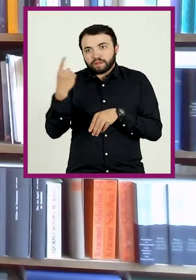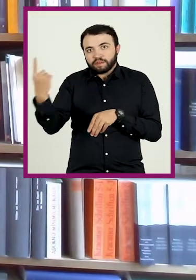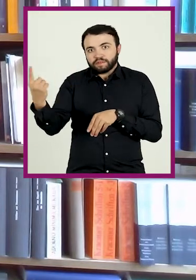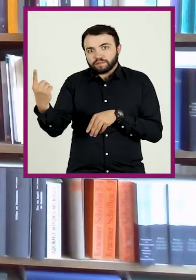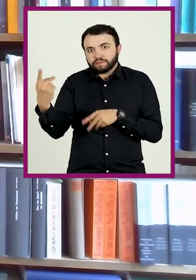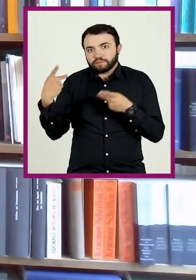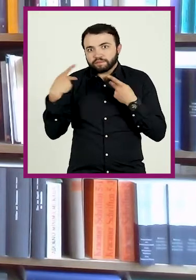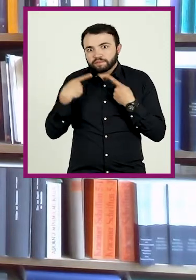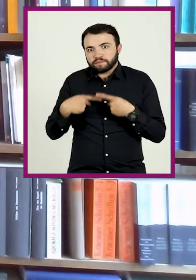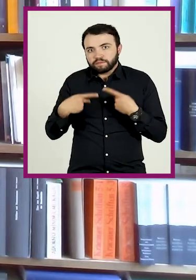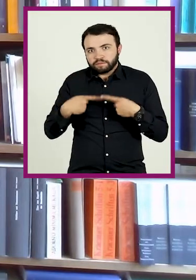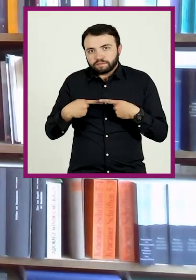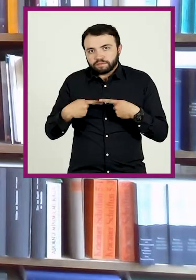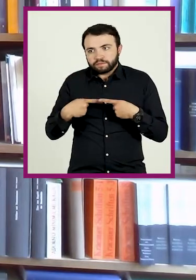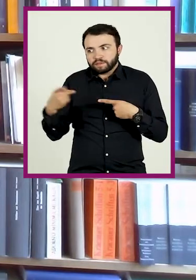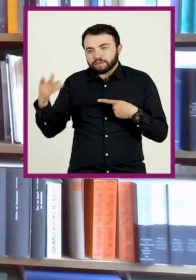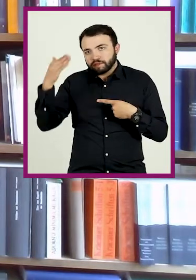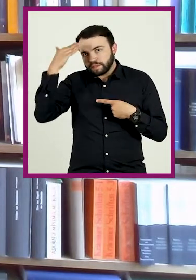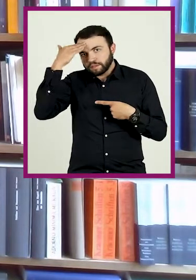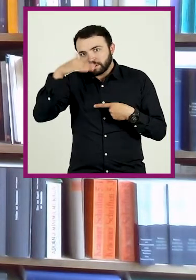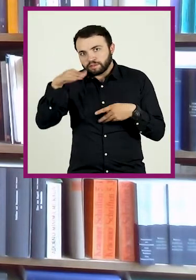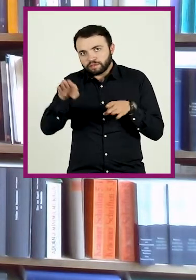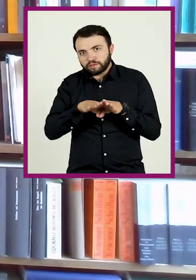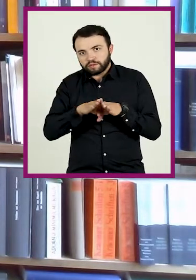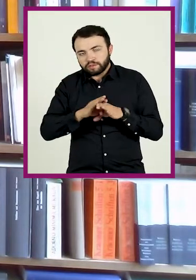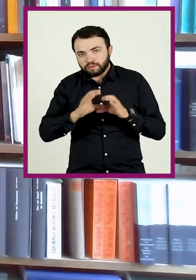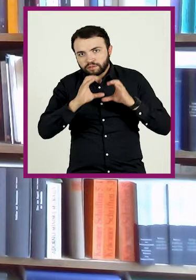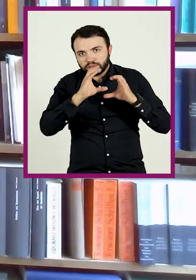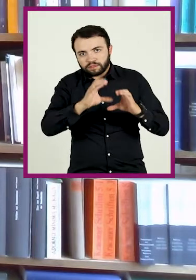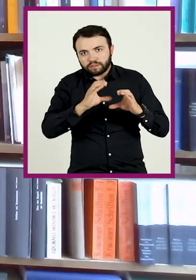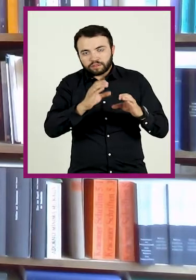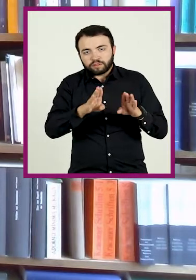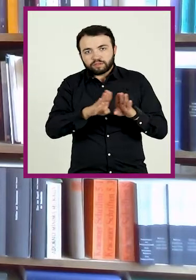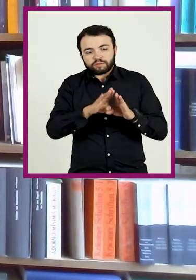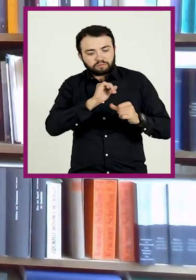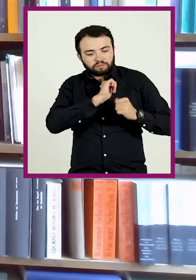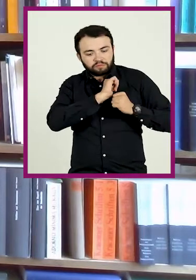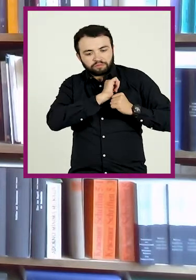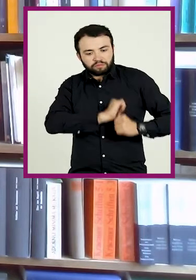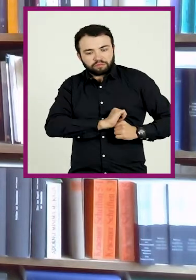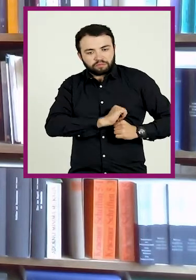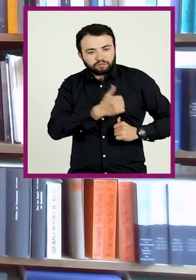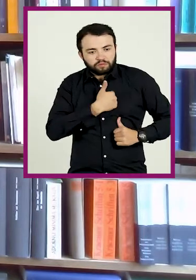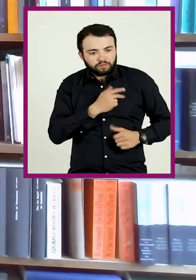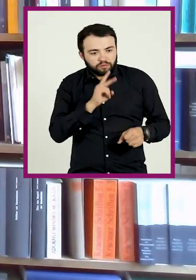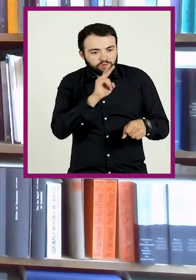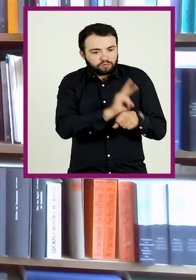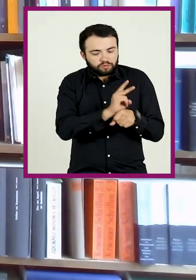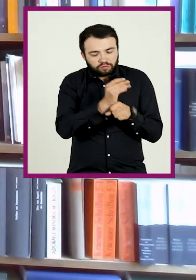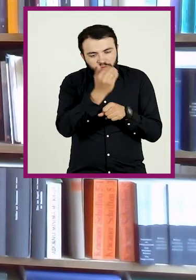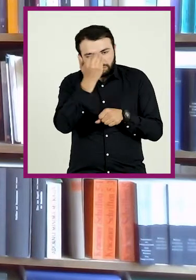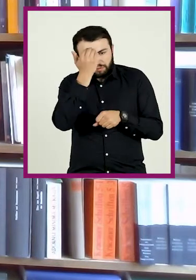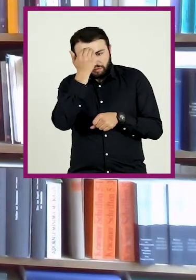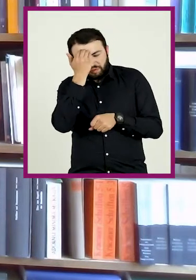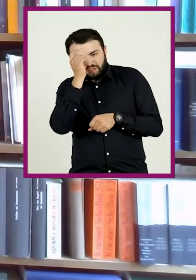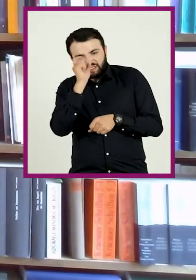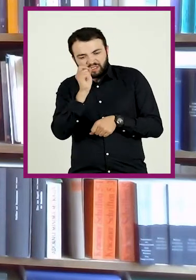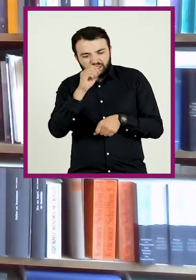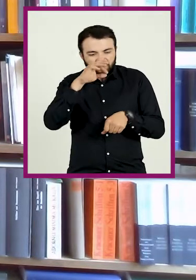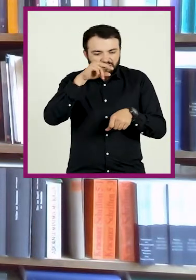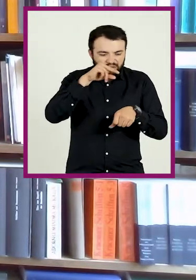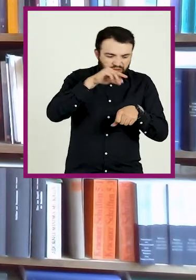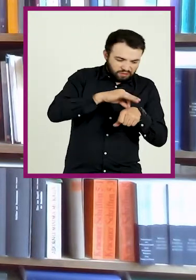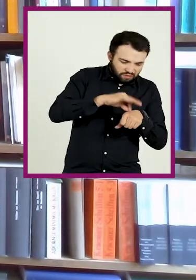médico. Esto es, aquella persona que, imbuida de un saber específico, sería la encargada y la